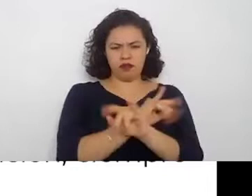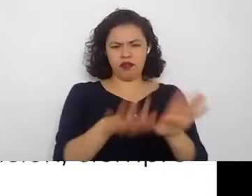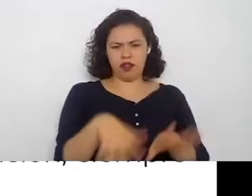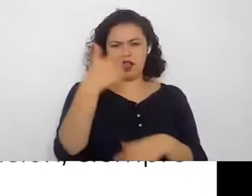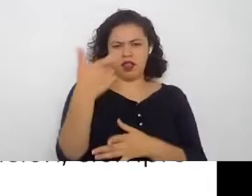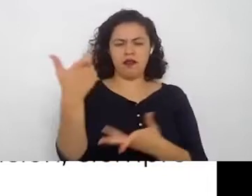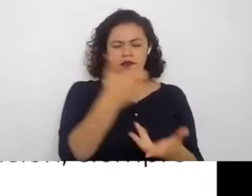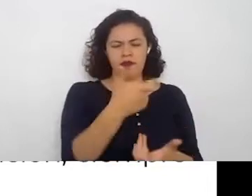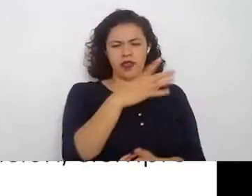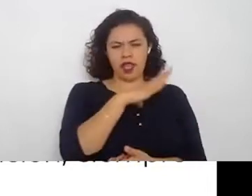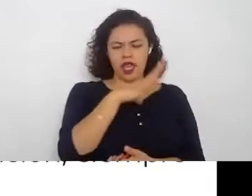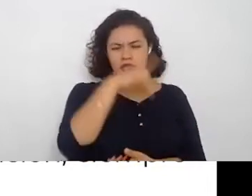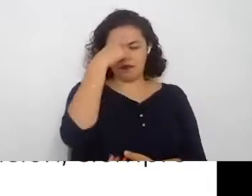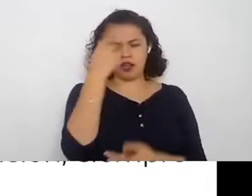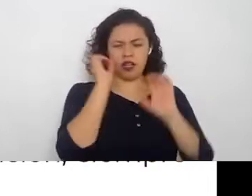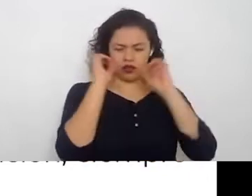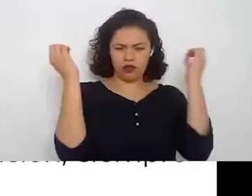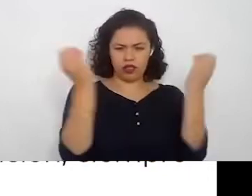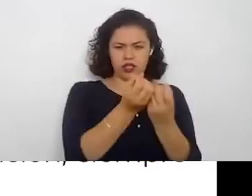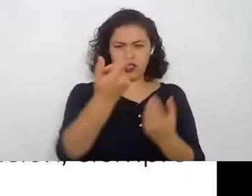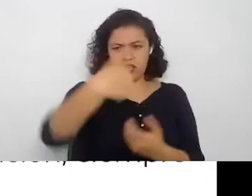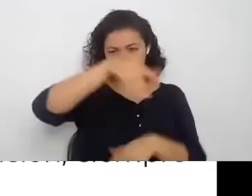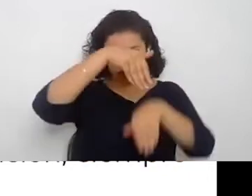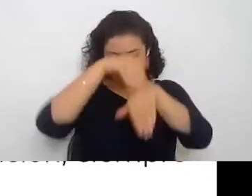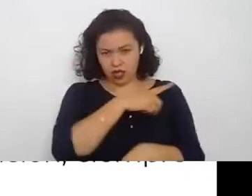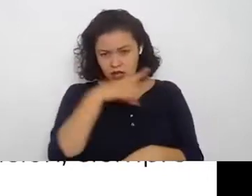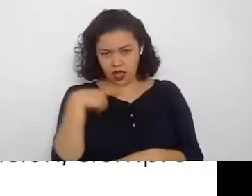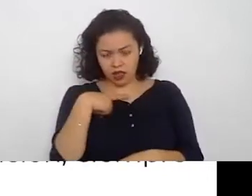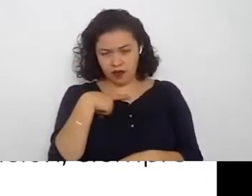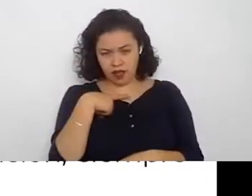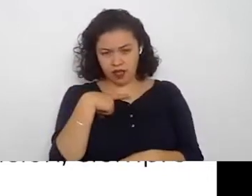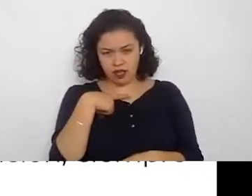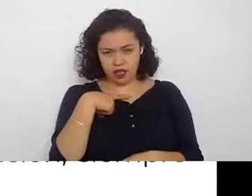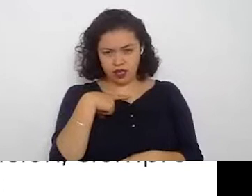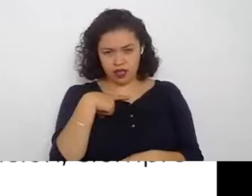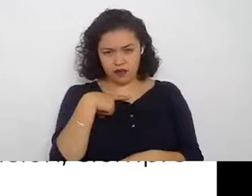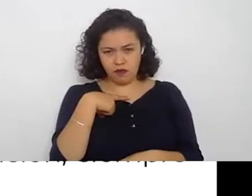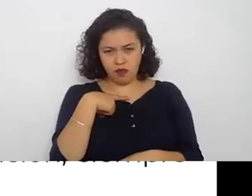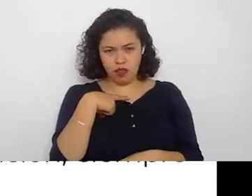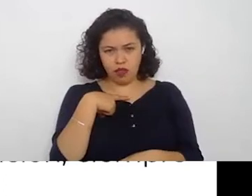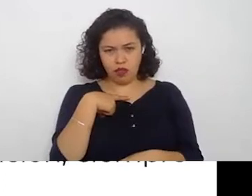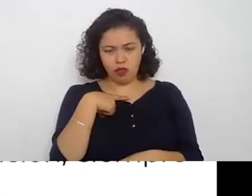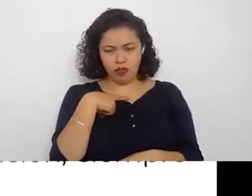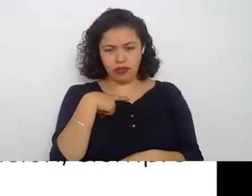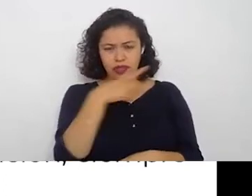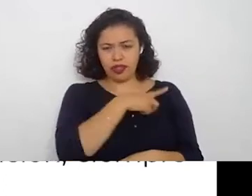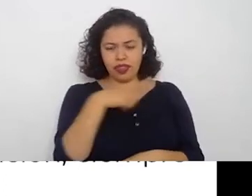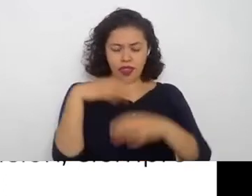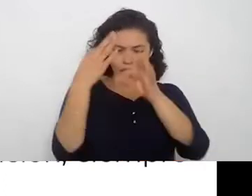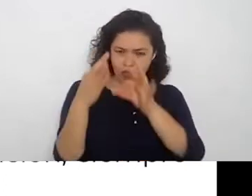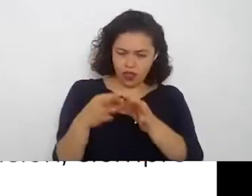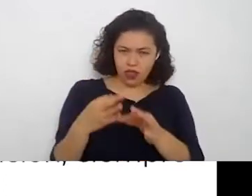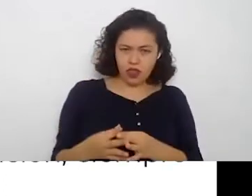financiera que aplican a las organizaciones no lucrativas, deberán de cumplirse y van a